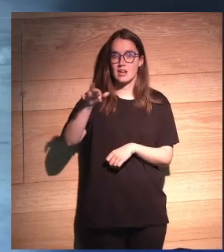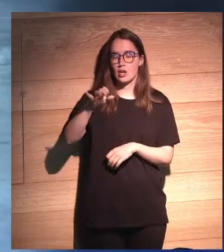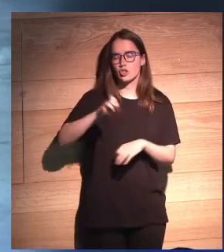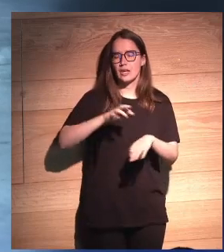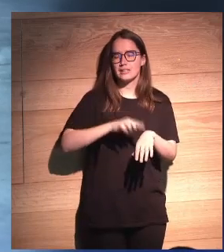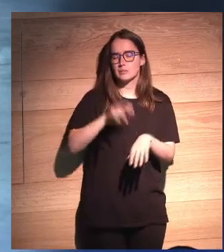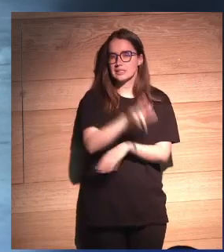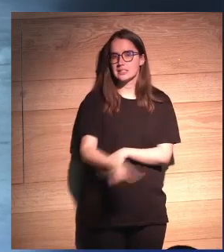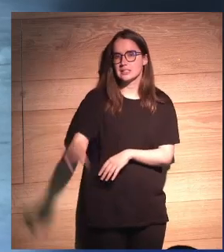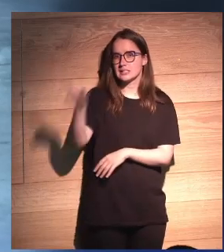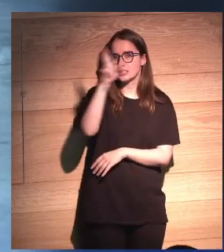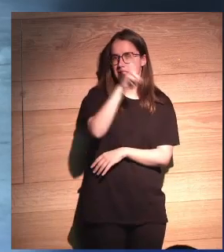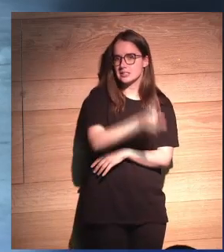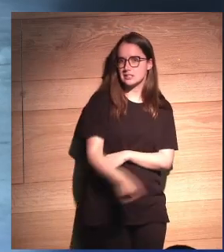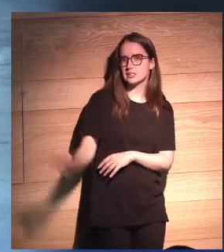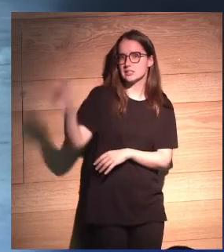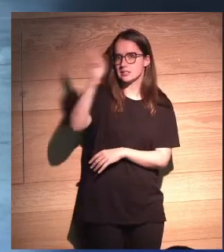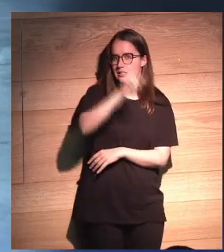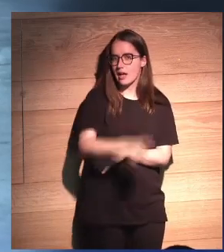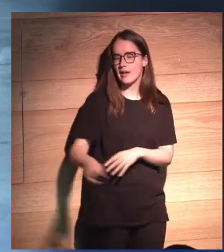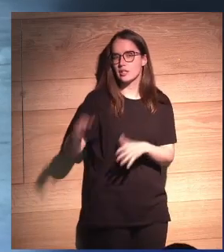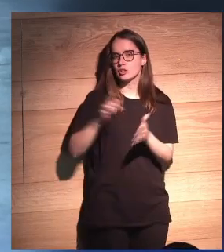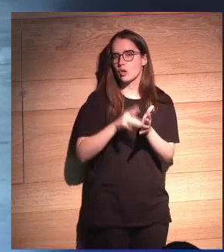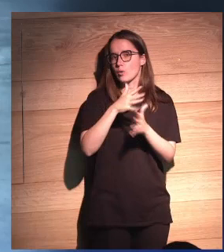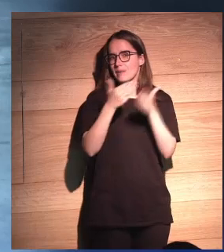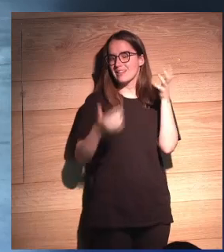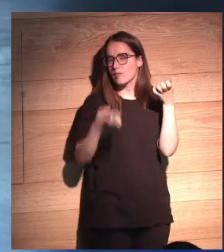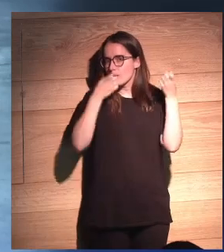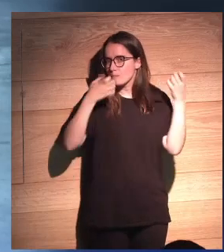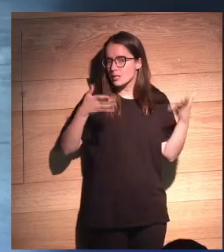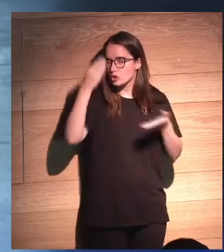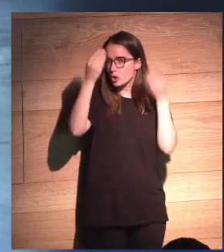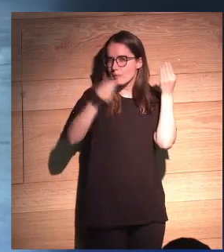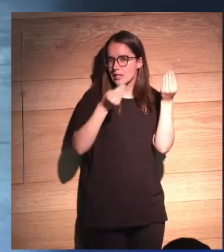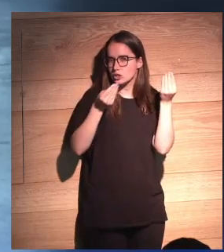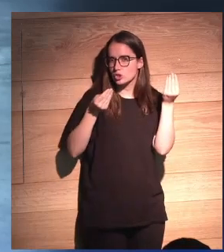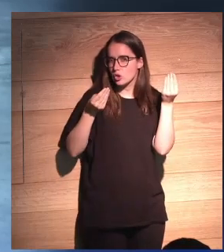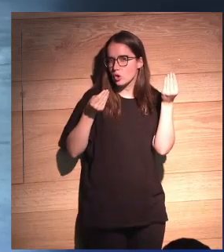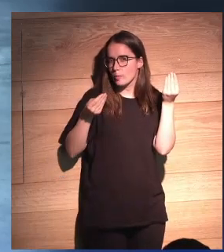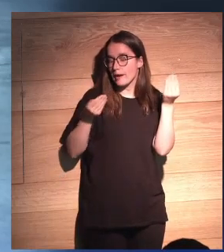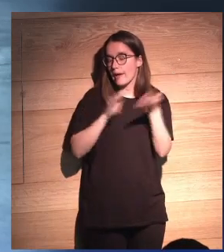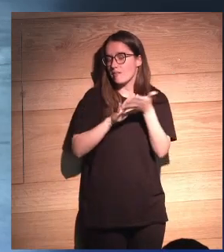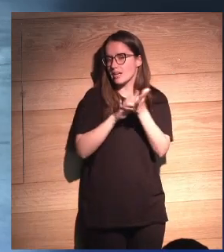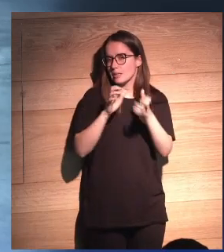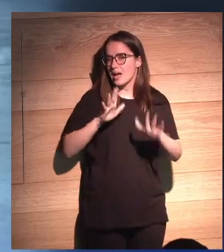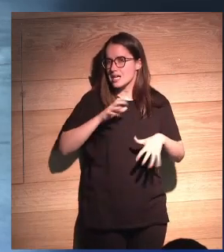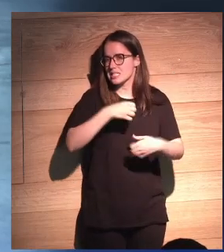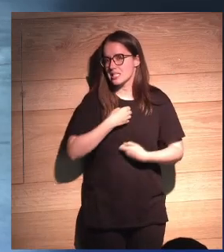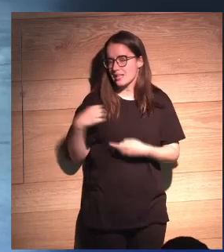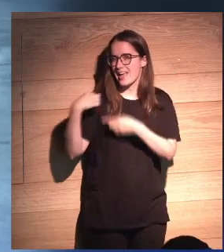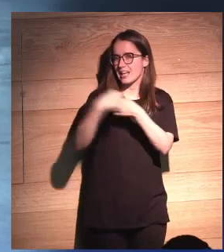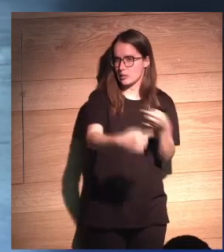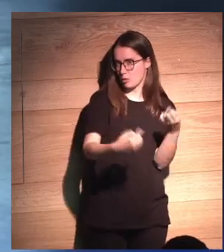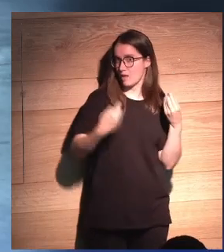temporal, y encontré en el bucle temporal una metáfora muy buena, yo creo, para abordar este estancamiento, ¿no?